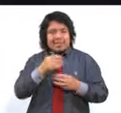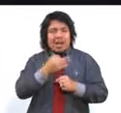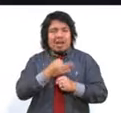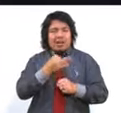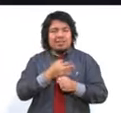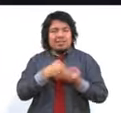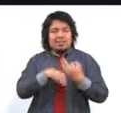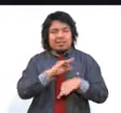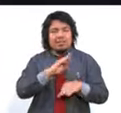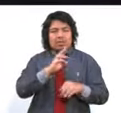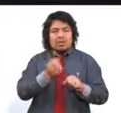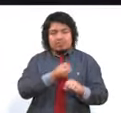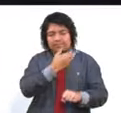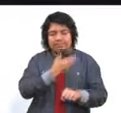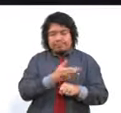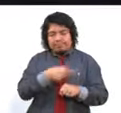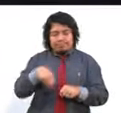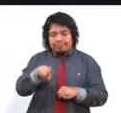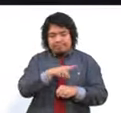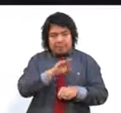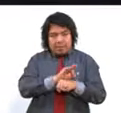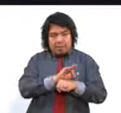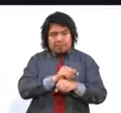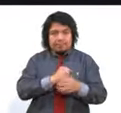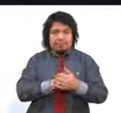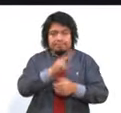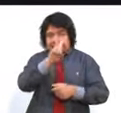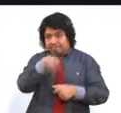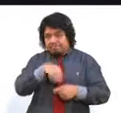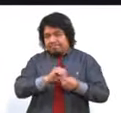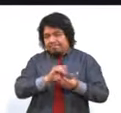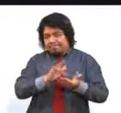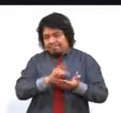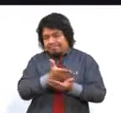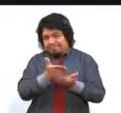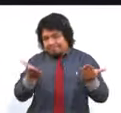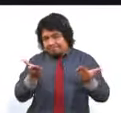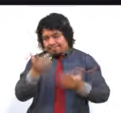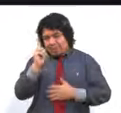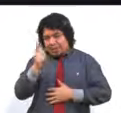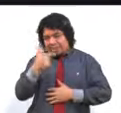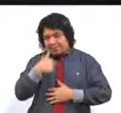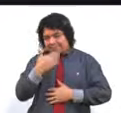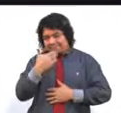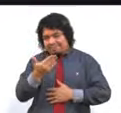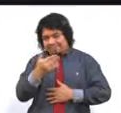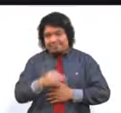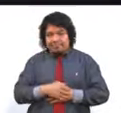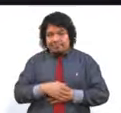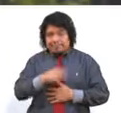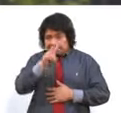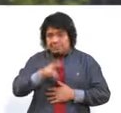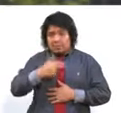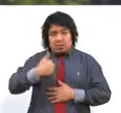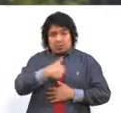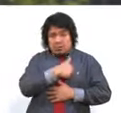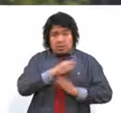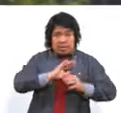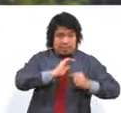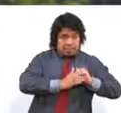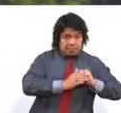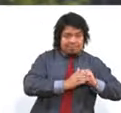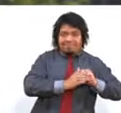renovación de la Secretaría de Seguridad Ciudadana. Así que muchas gracias a todos y a todas, y tengan la certeza de que vamos a seguir